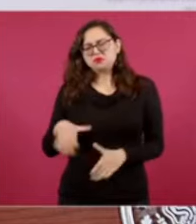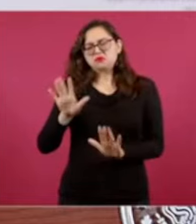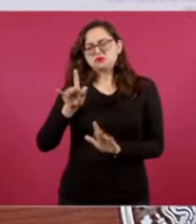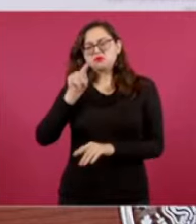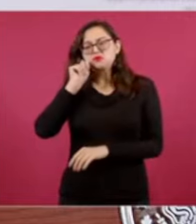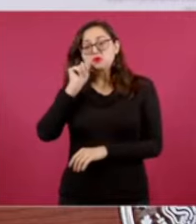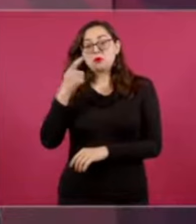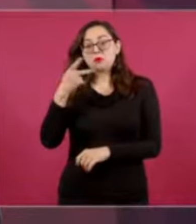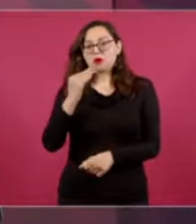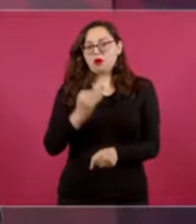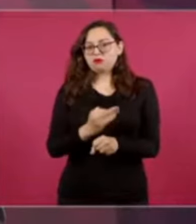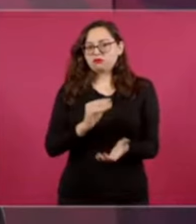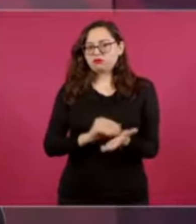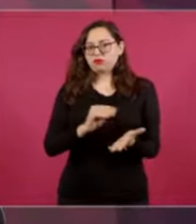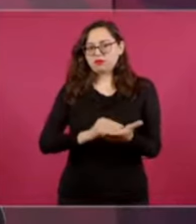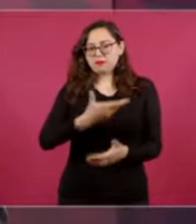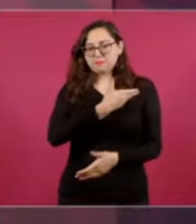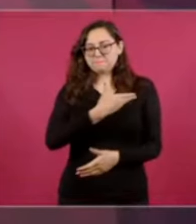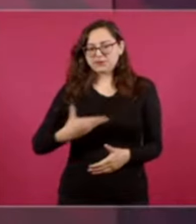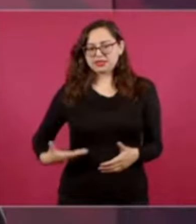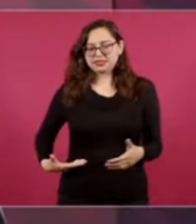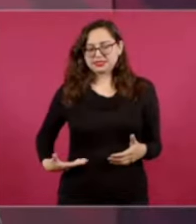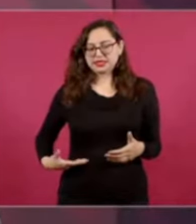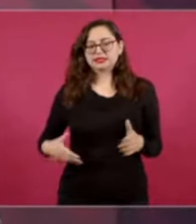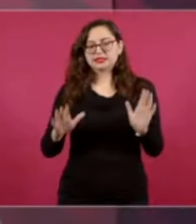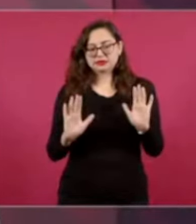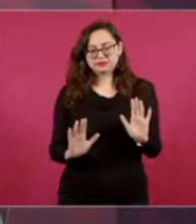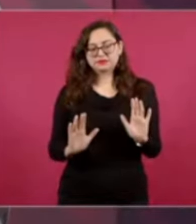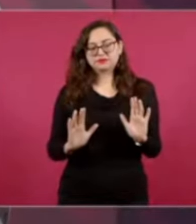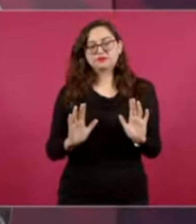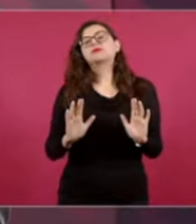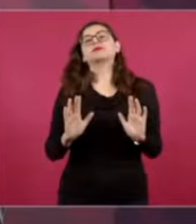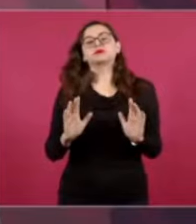banda presidencial, pues ya voy a ser Andrés Manuel de Tepetitán, ya